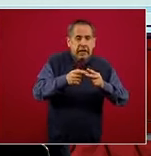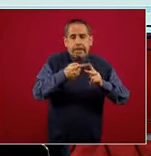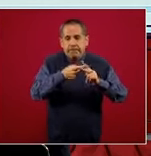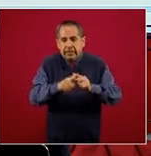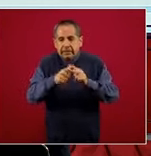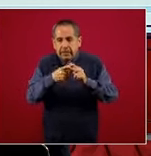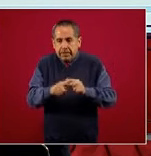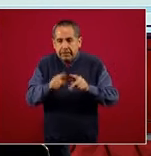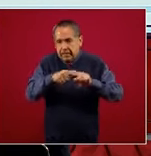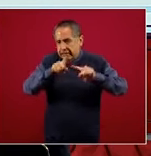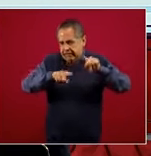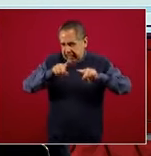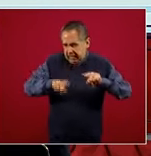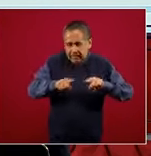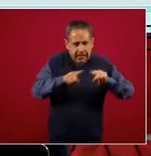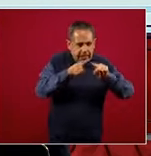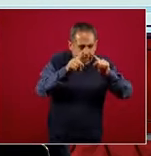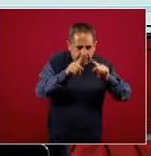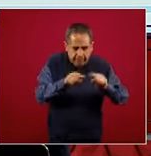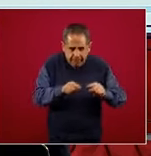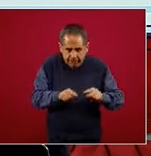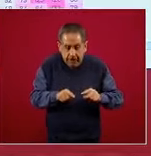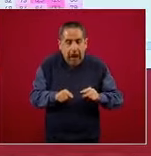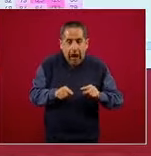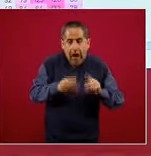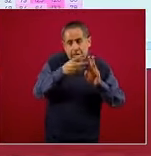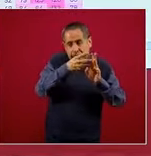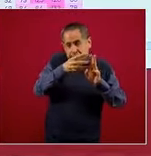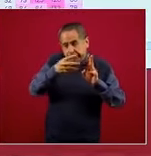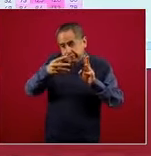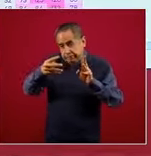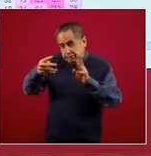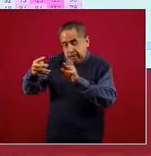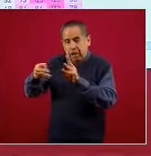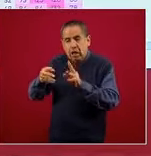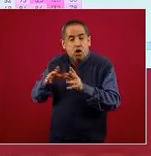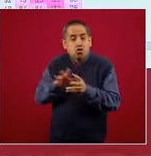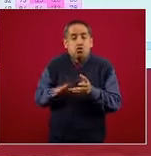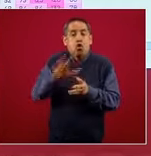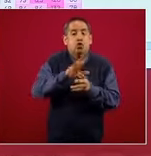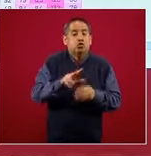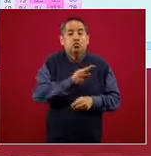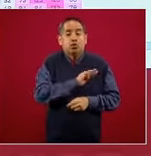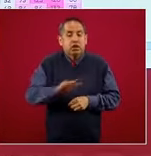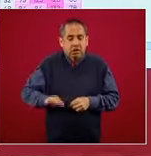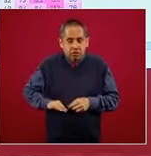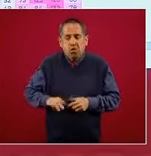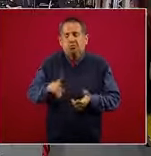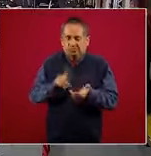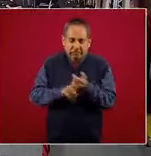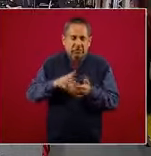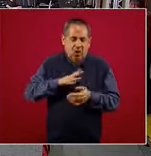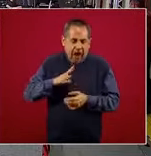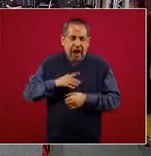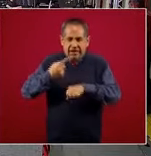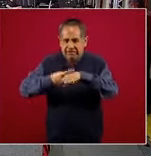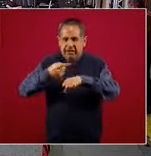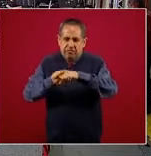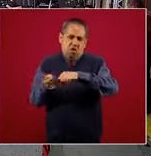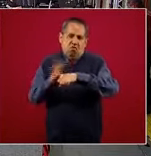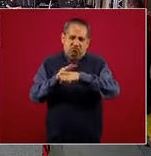semanas epidemiológicas, prácticamente todos estos municipios tienen la presentación de